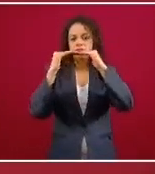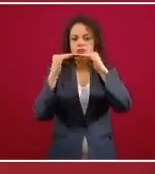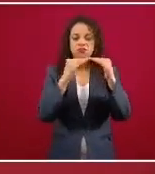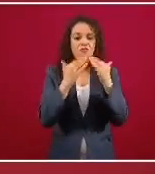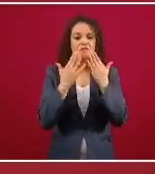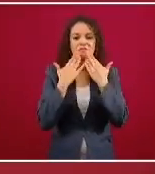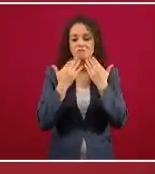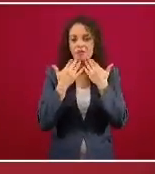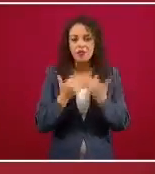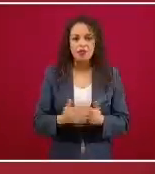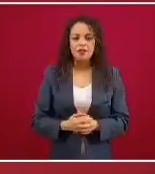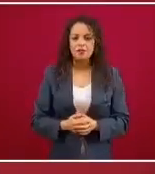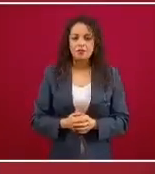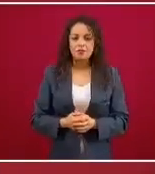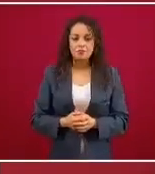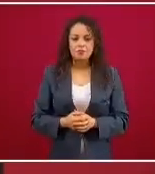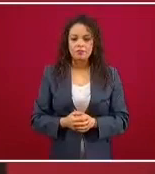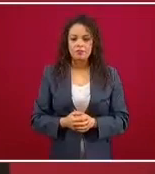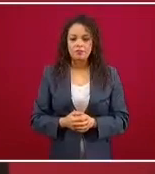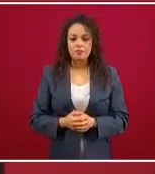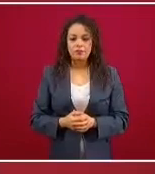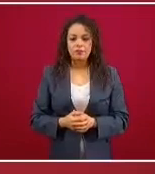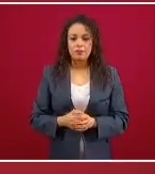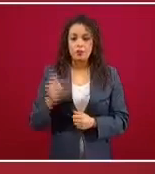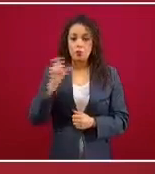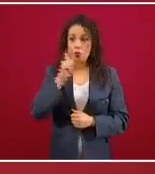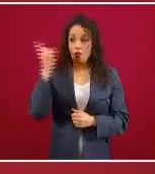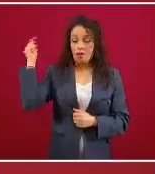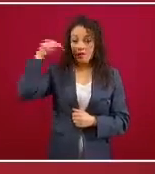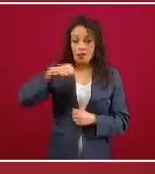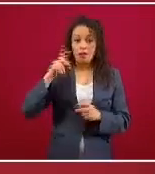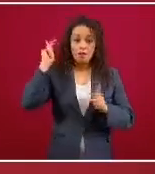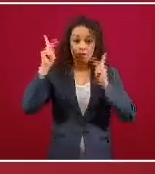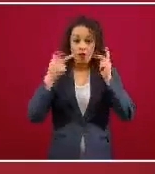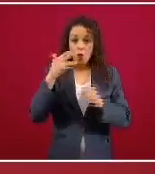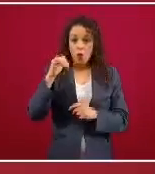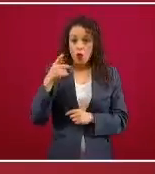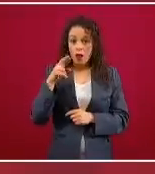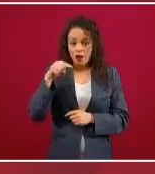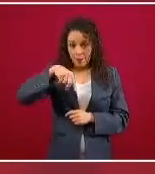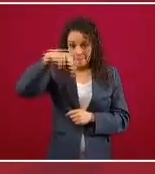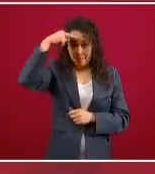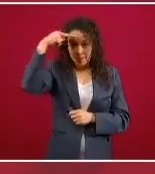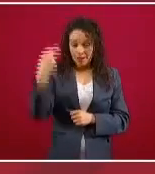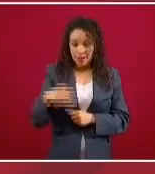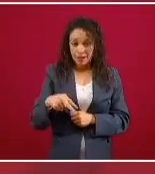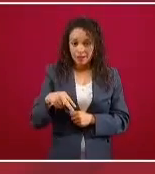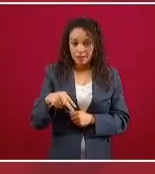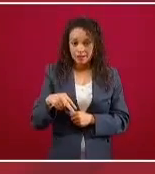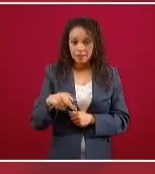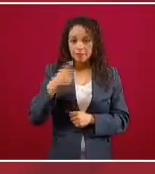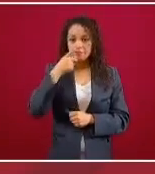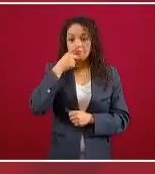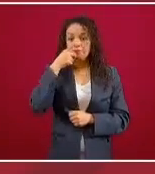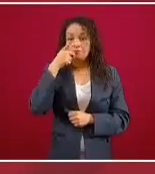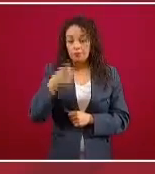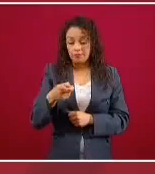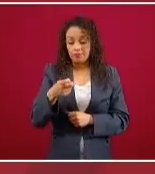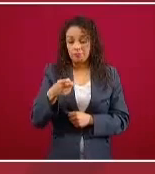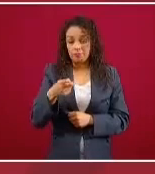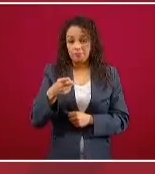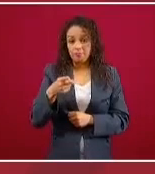Desde que visitó Humboldt México y habló de que era de los países del